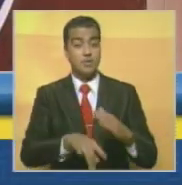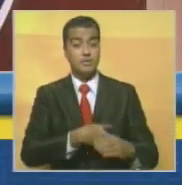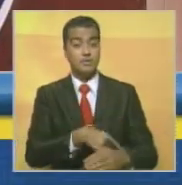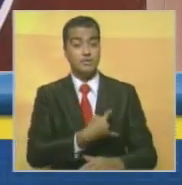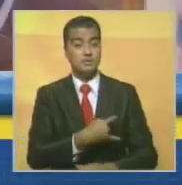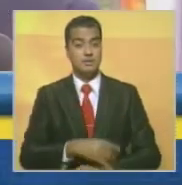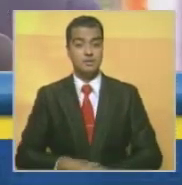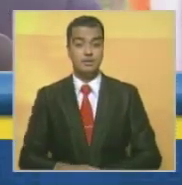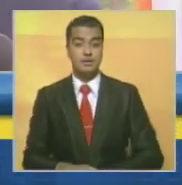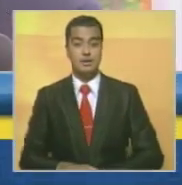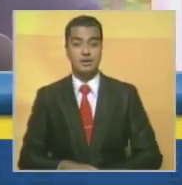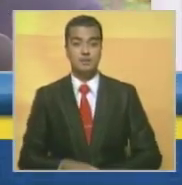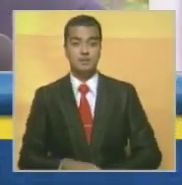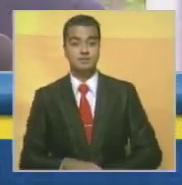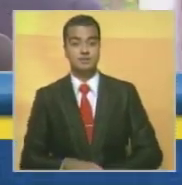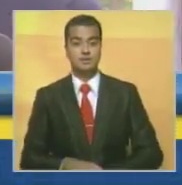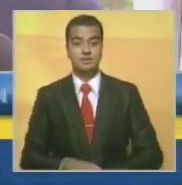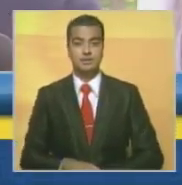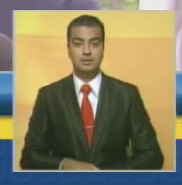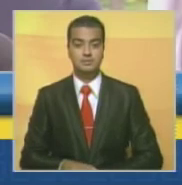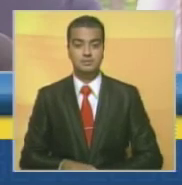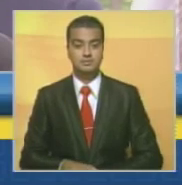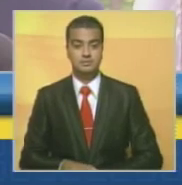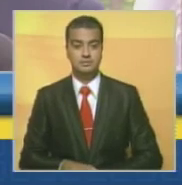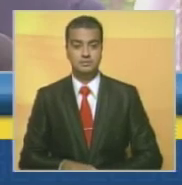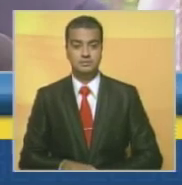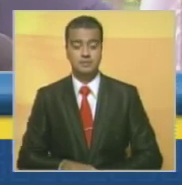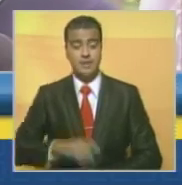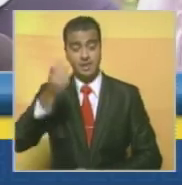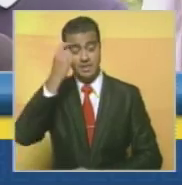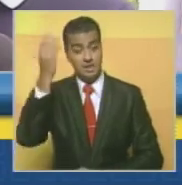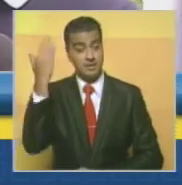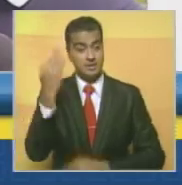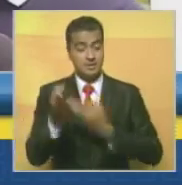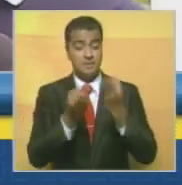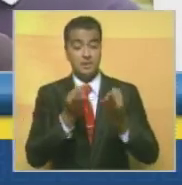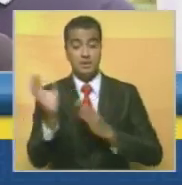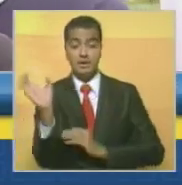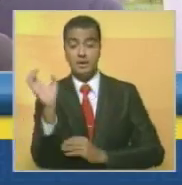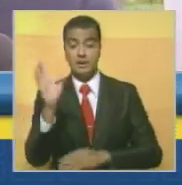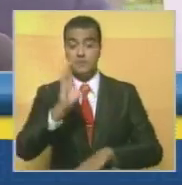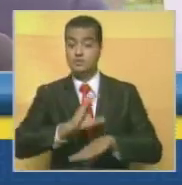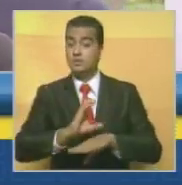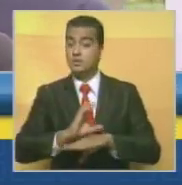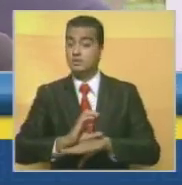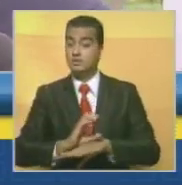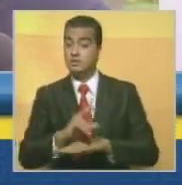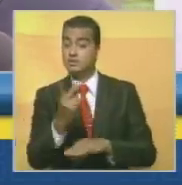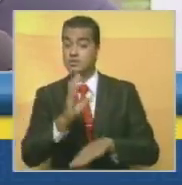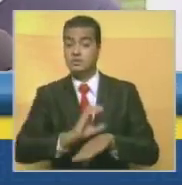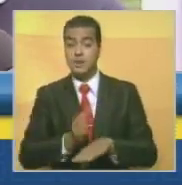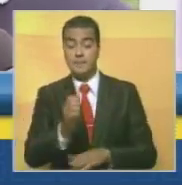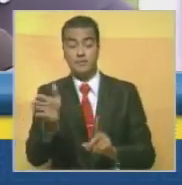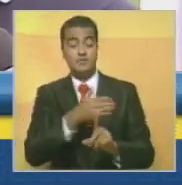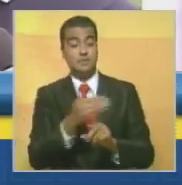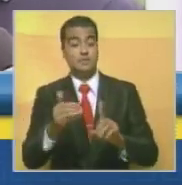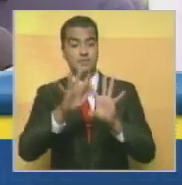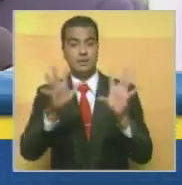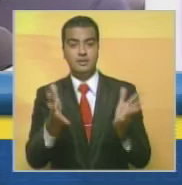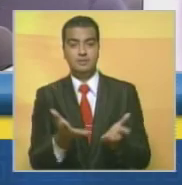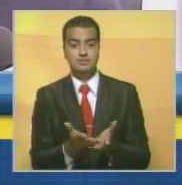de Harvard. Mientras ayer se declaró a Caracas como la segunda ciudad más violenta del